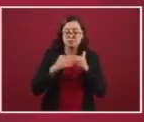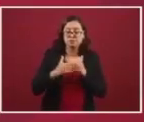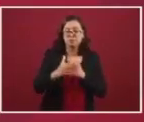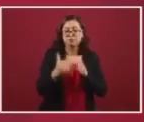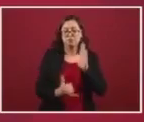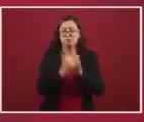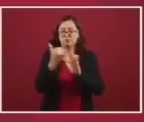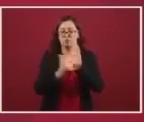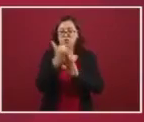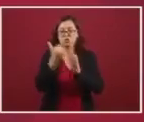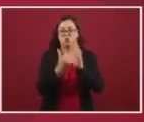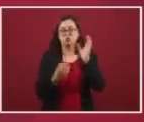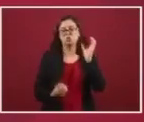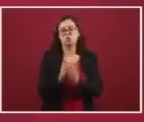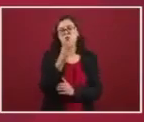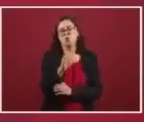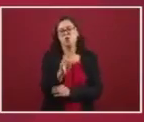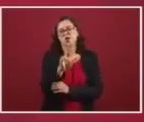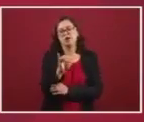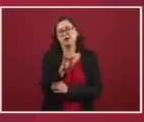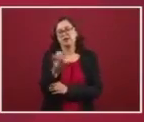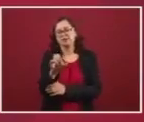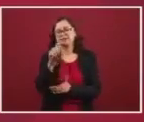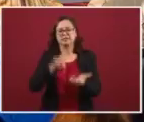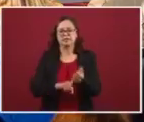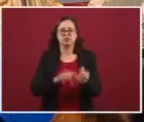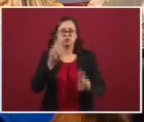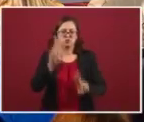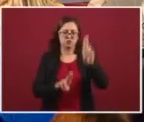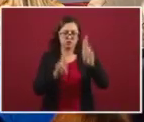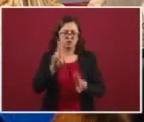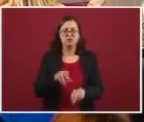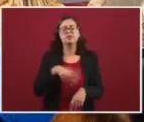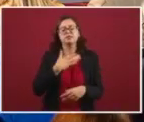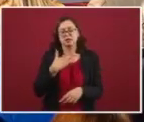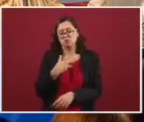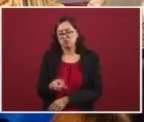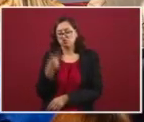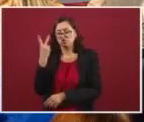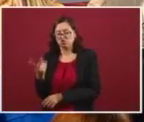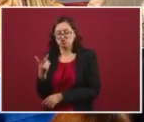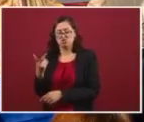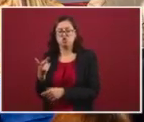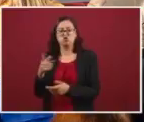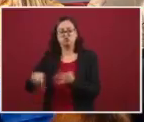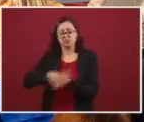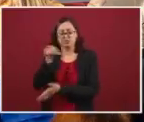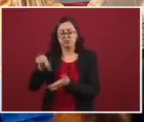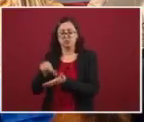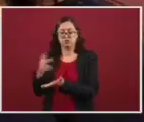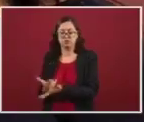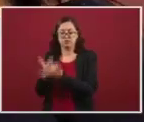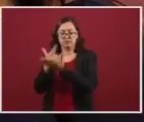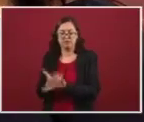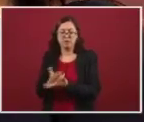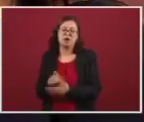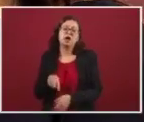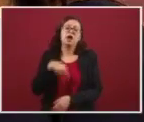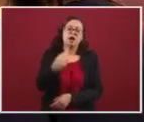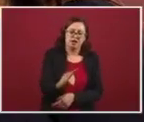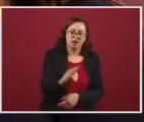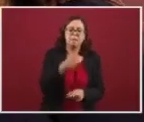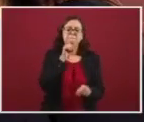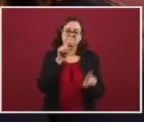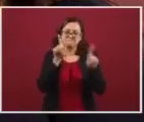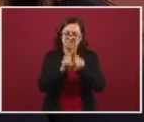construcción de un nuevo CRIS en Naucalpan. Ya tendríamos dos centros de rehabilitación para personas con discapacidad y ahí también estaríamos atendiendo a